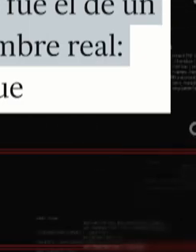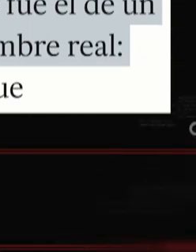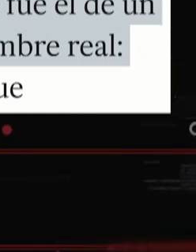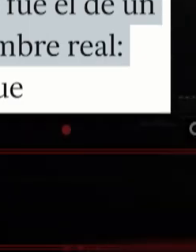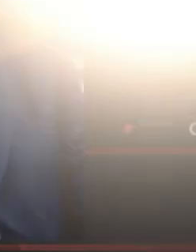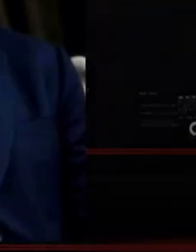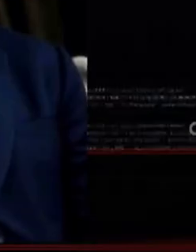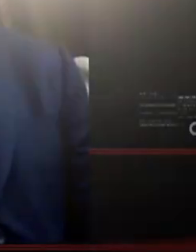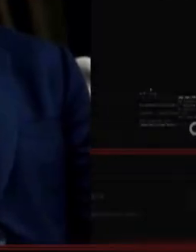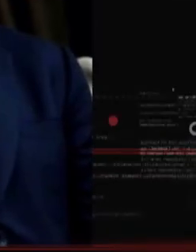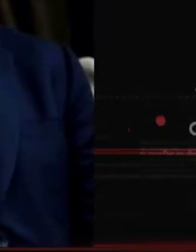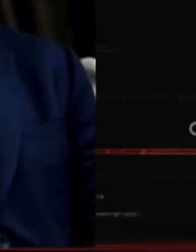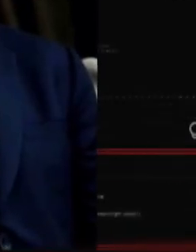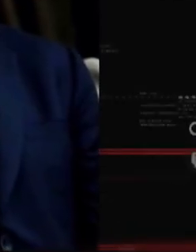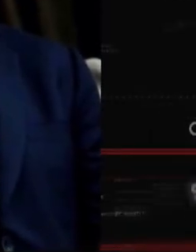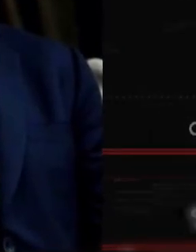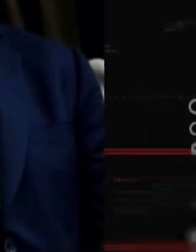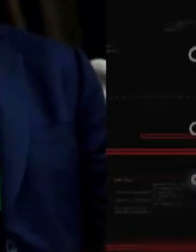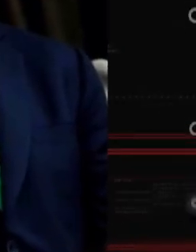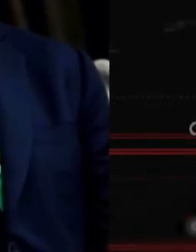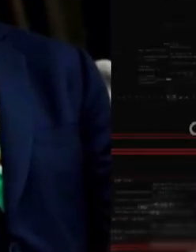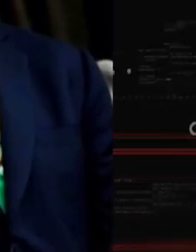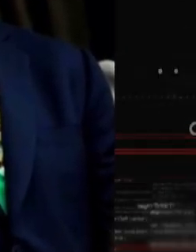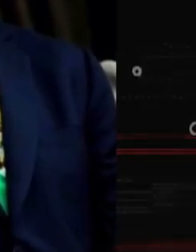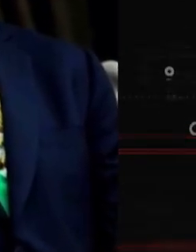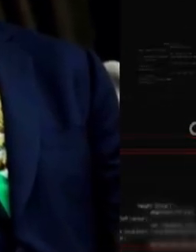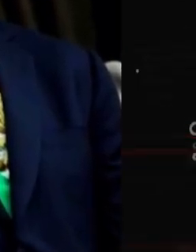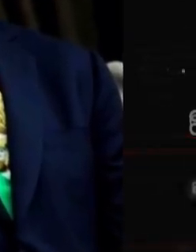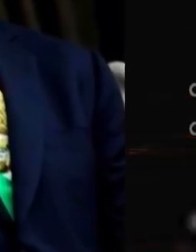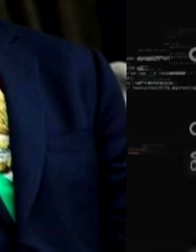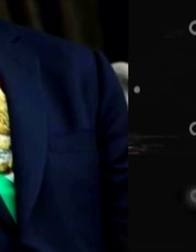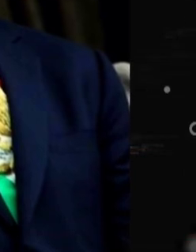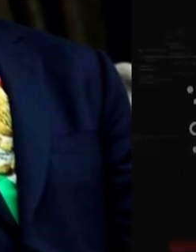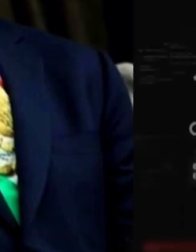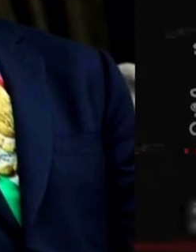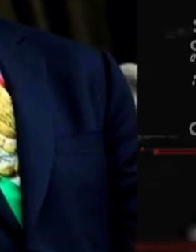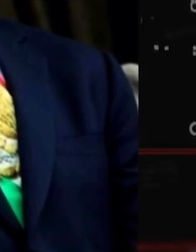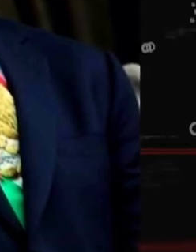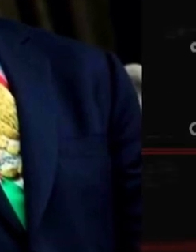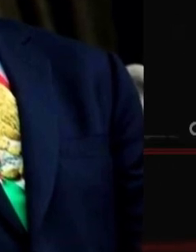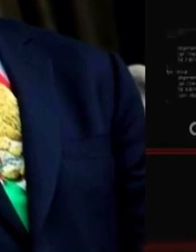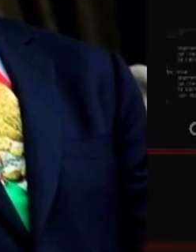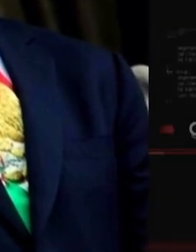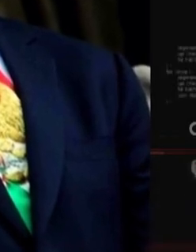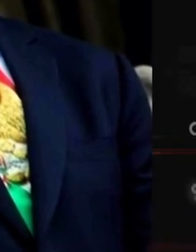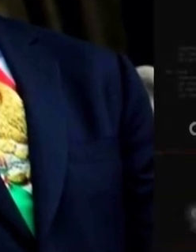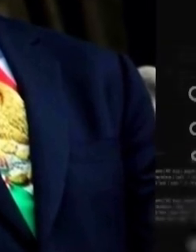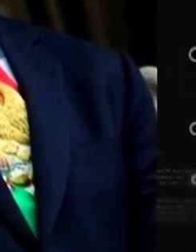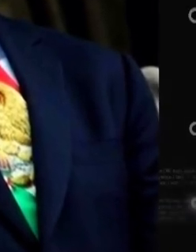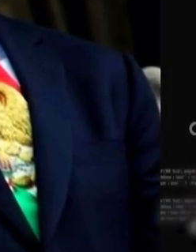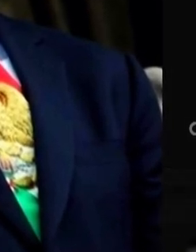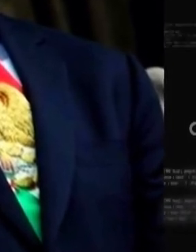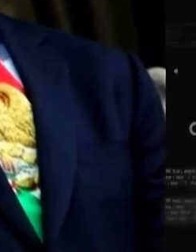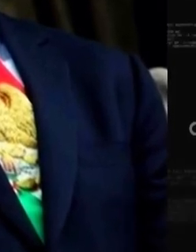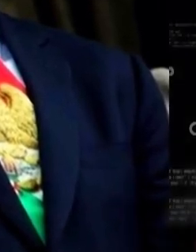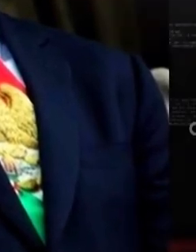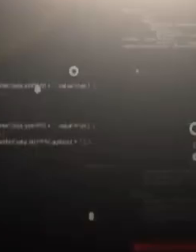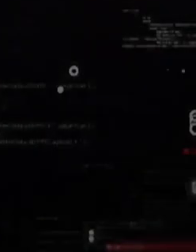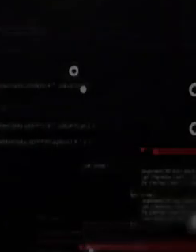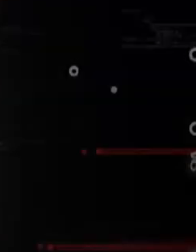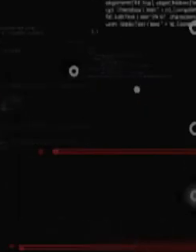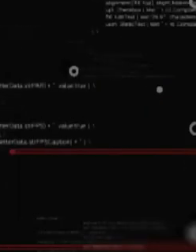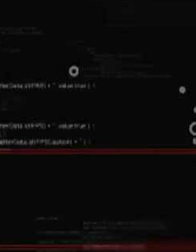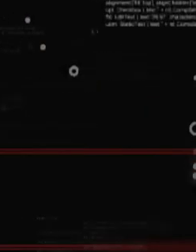Felipe Calderón, y su mano derecha, Genaro García Luna, quienes lo utilizaron como testigo estrella contra el general